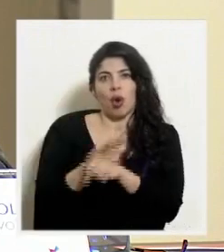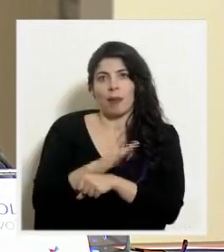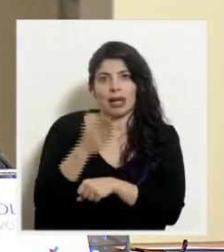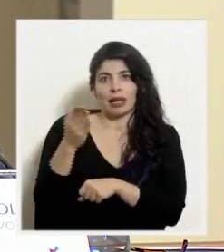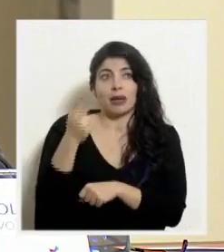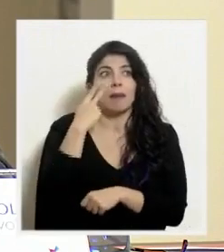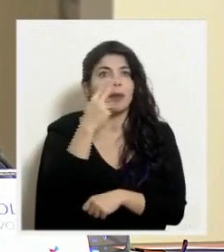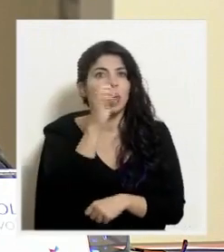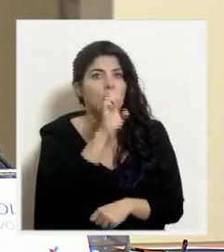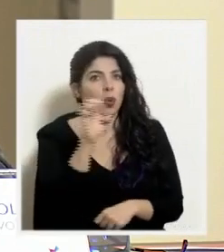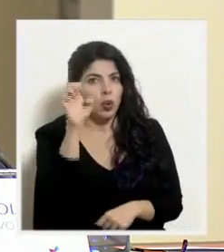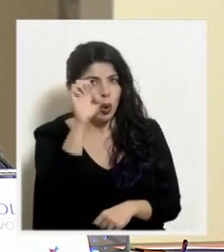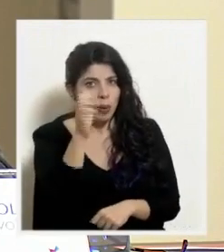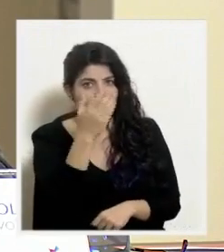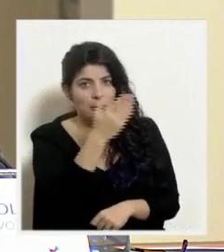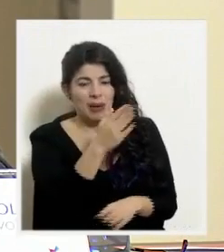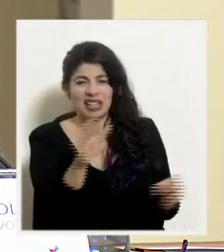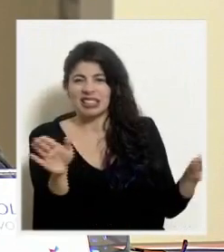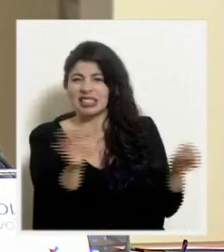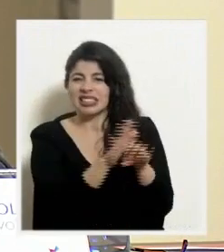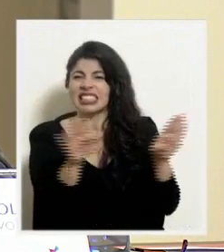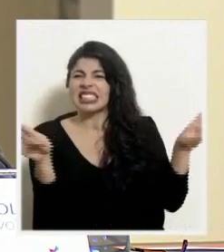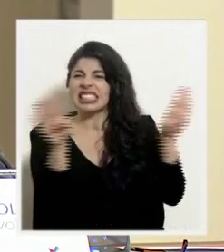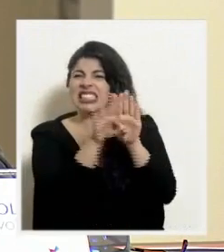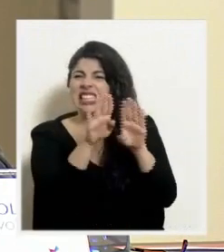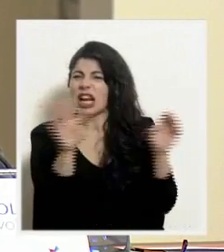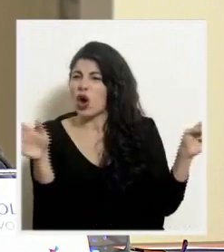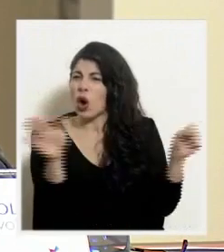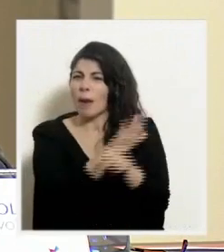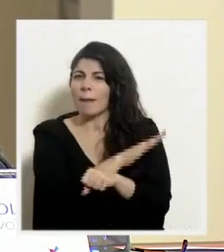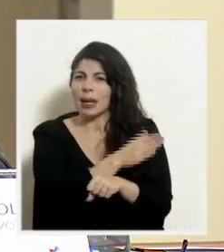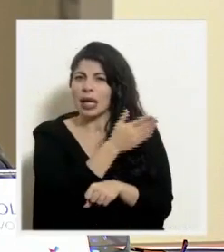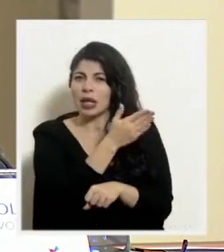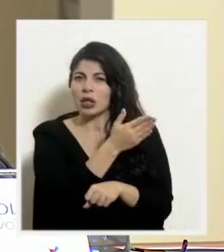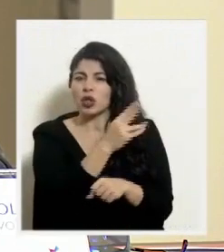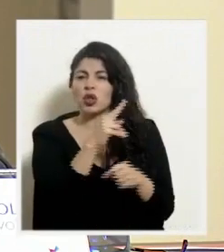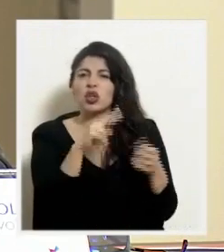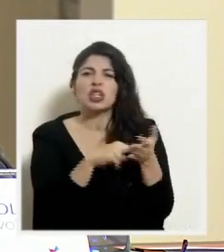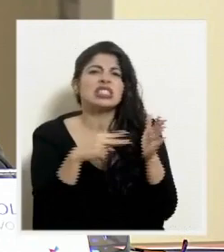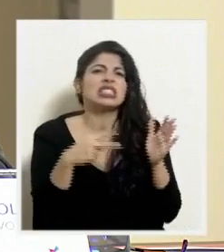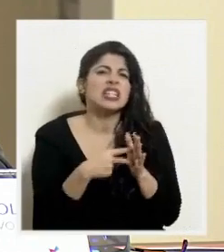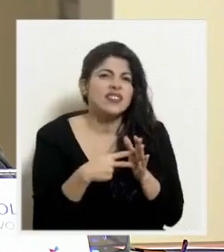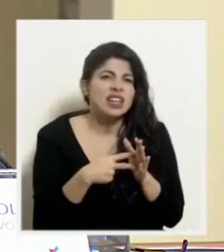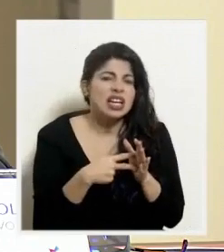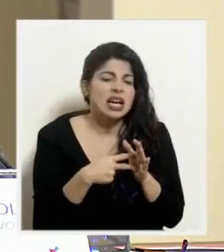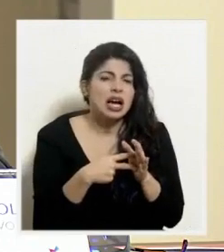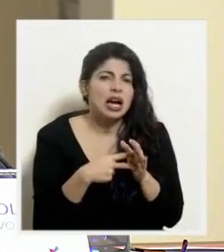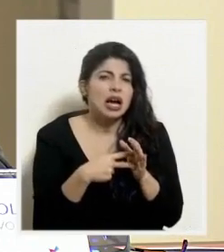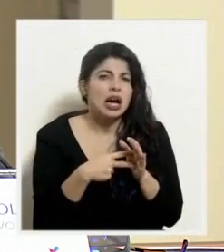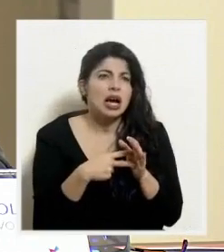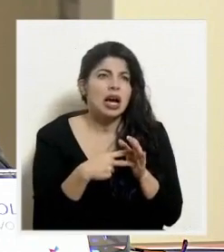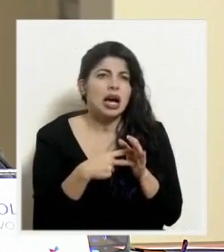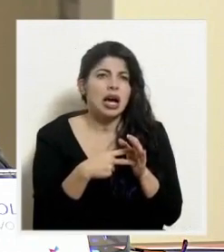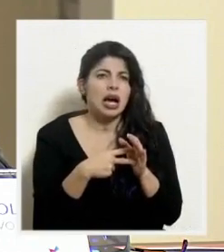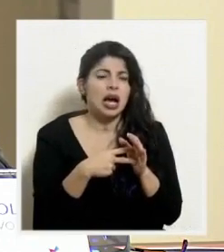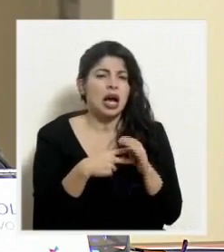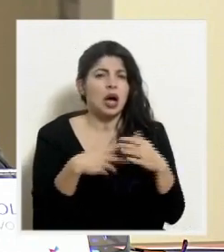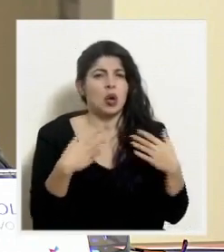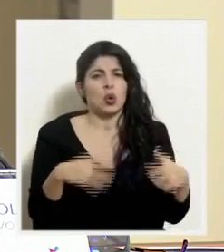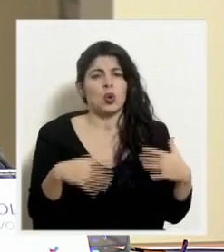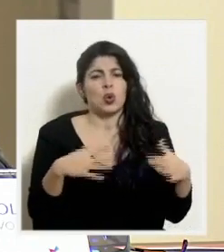en Europa también, cierres totales, que implican una